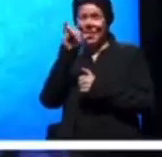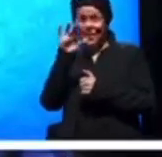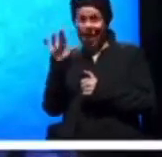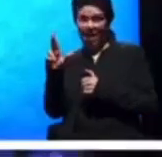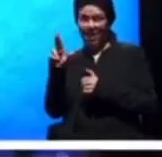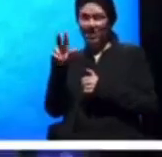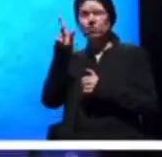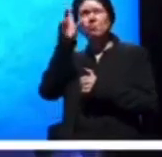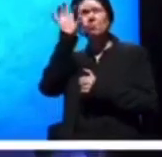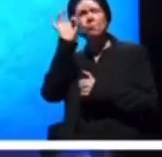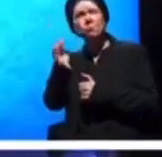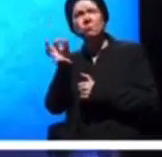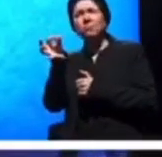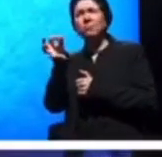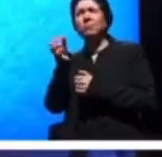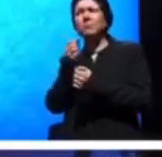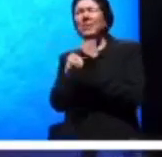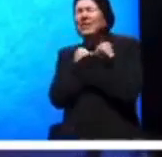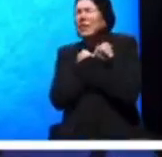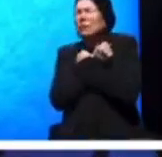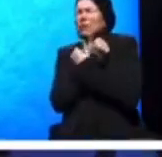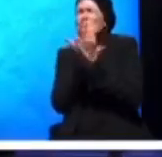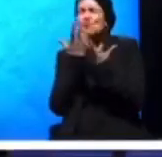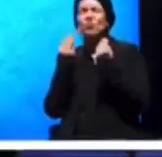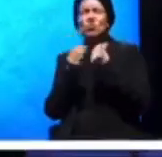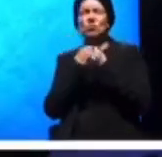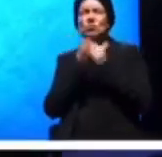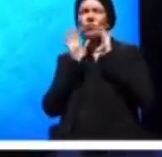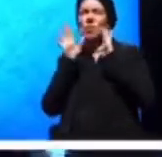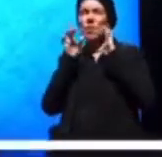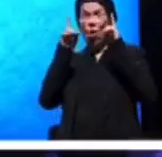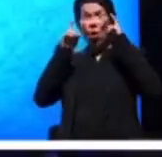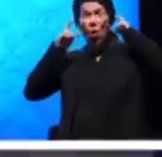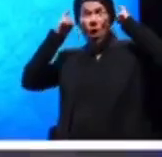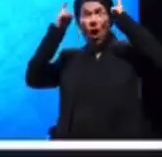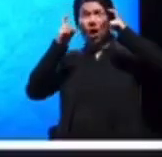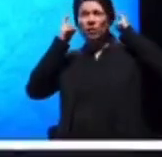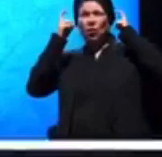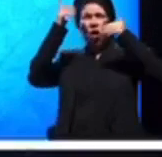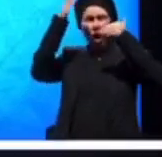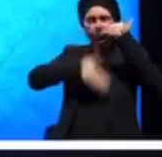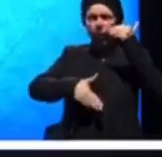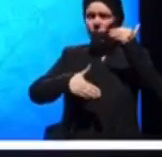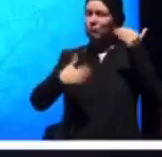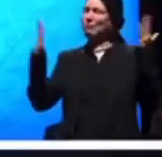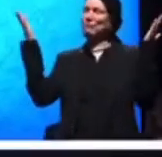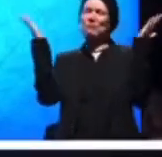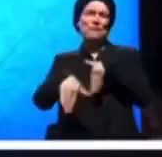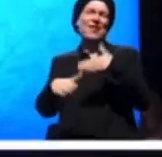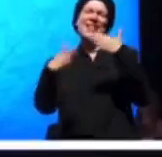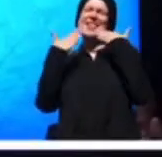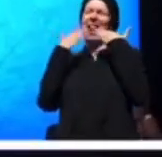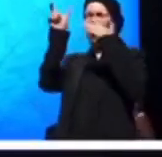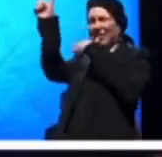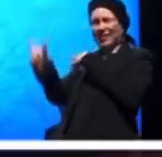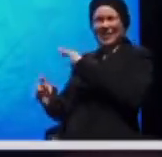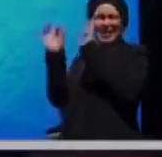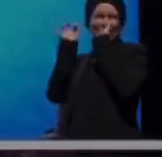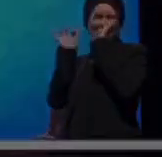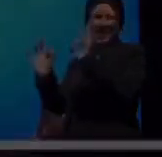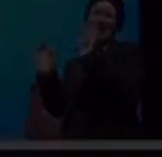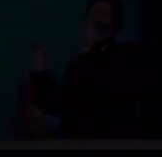es cierto que te queremos un montón, pero tu esfuerzo no tiene límites. Gracias por ser quien eres. Gracias.